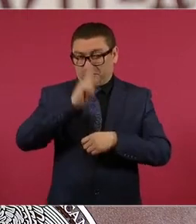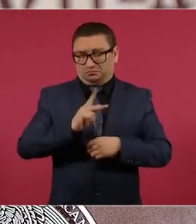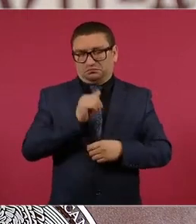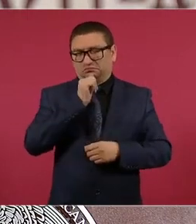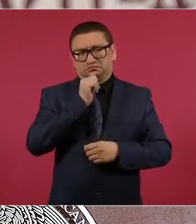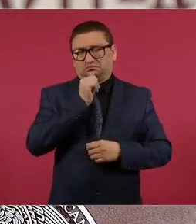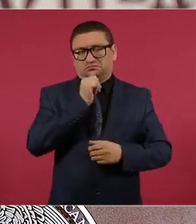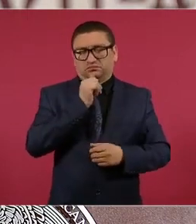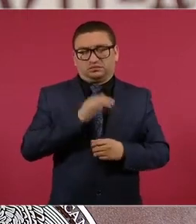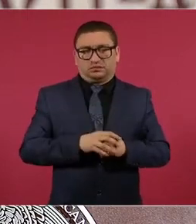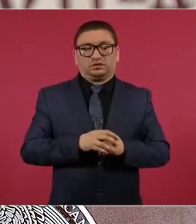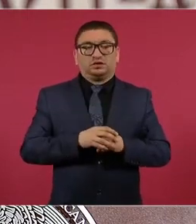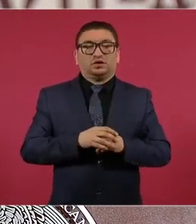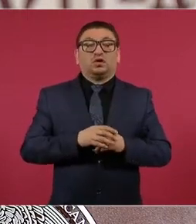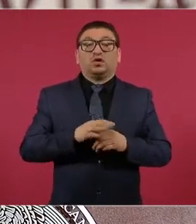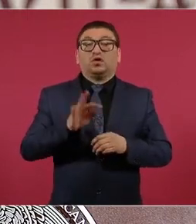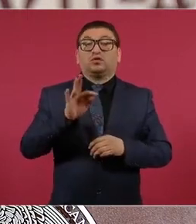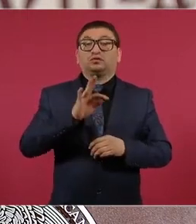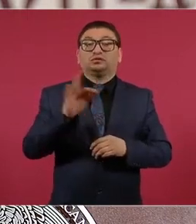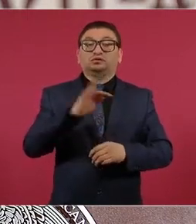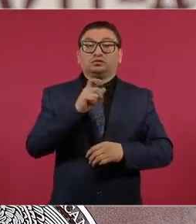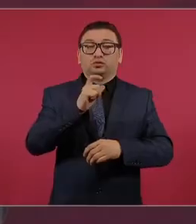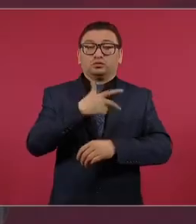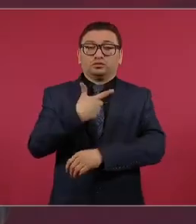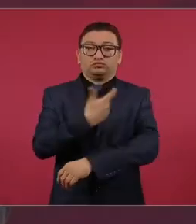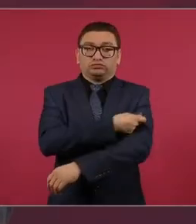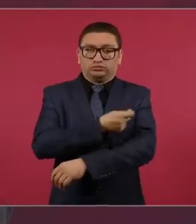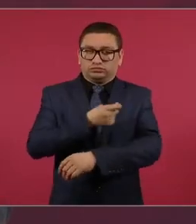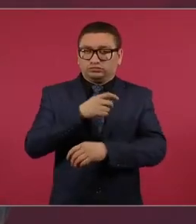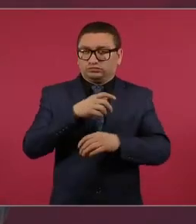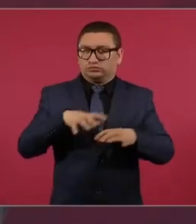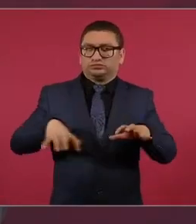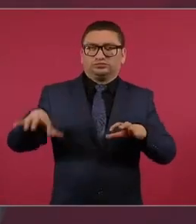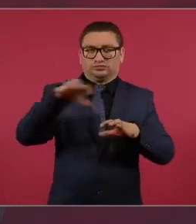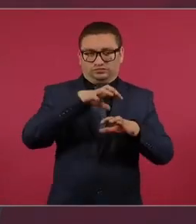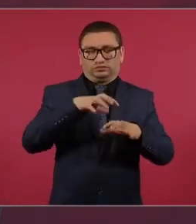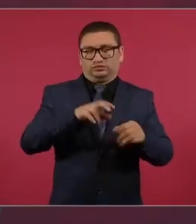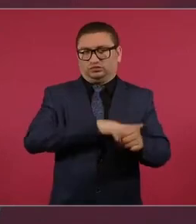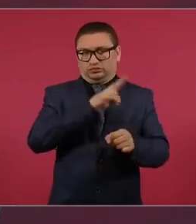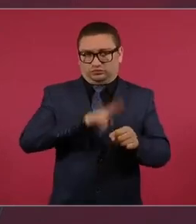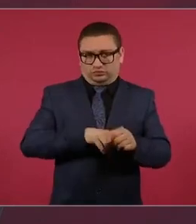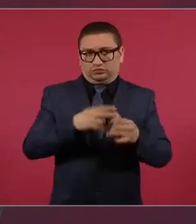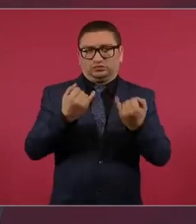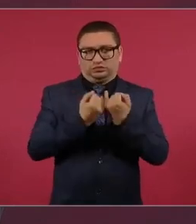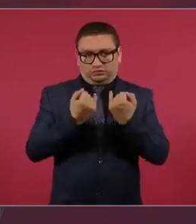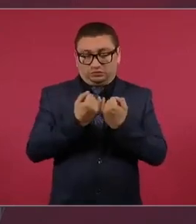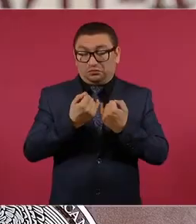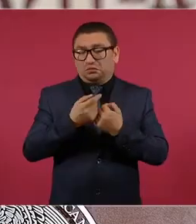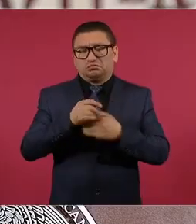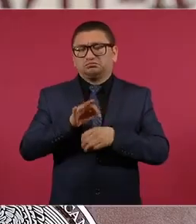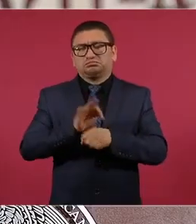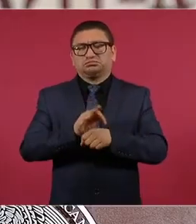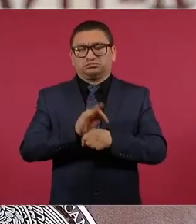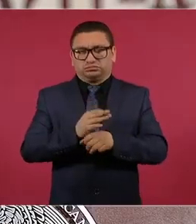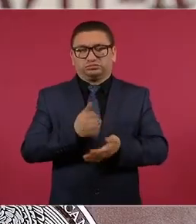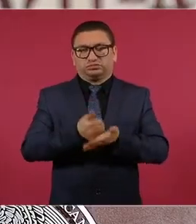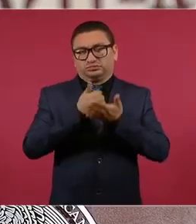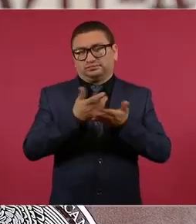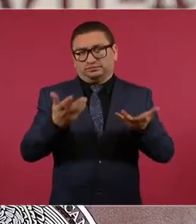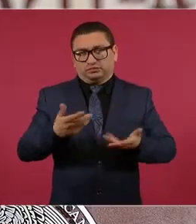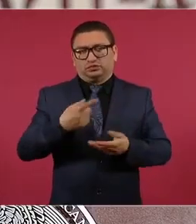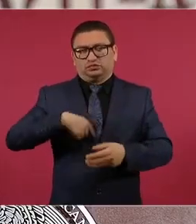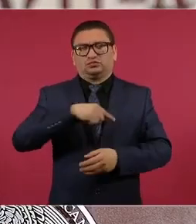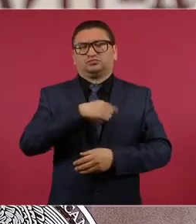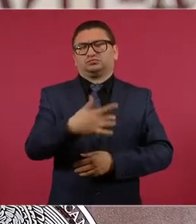identificado que escape totalmente a la inmunidad tanto a la inmunidad natural como a la inmunidad de vacunas este entonces